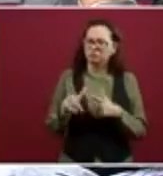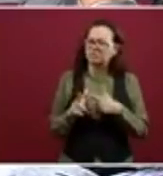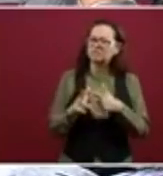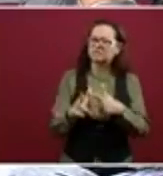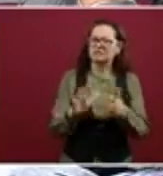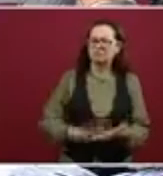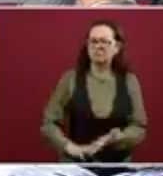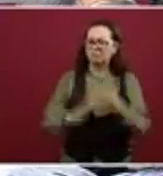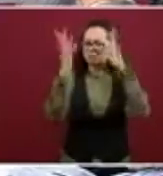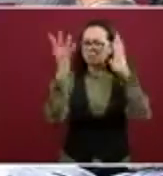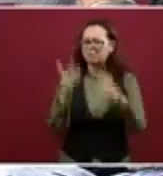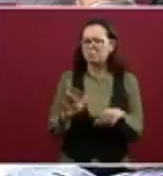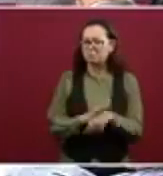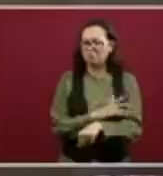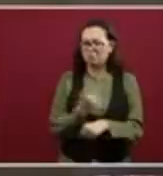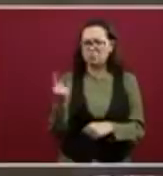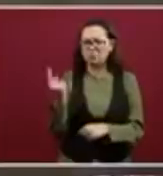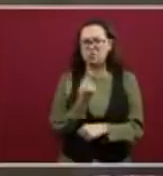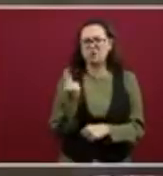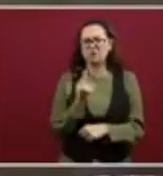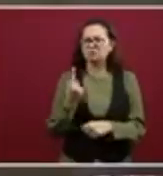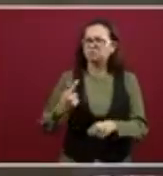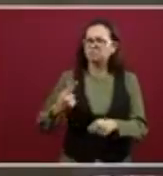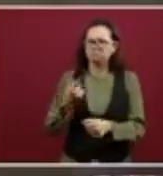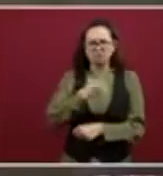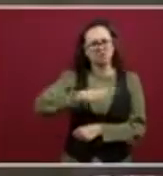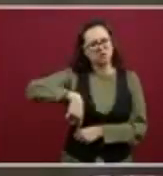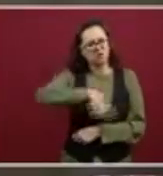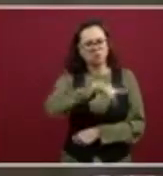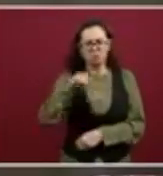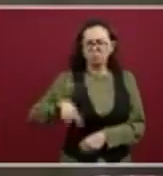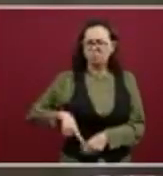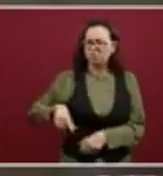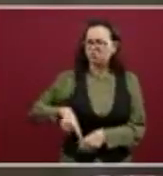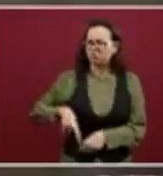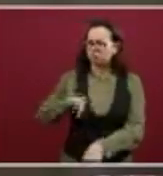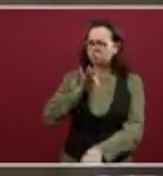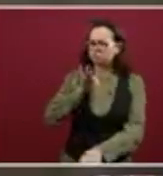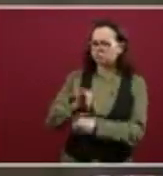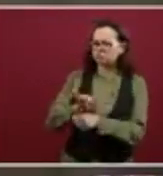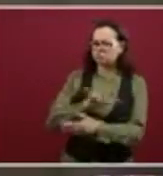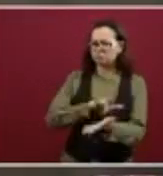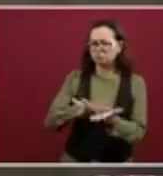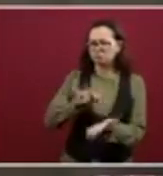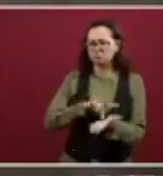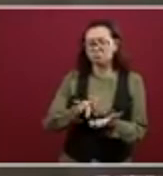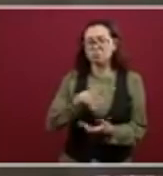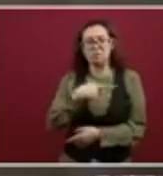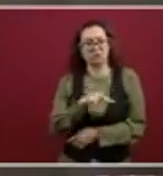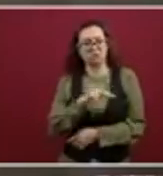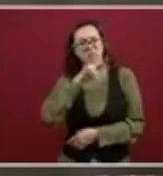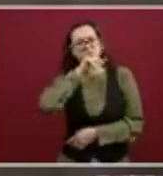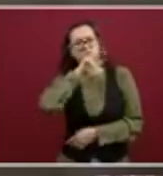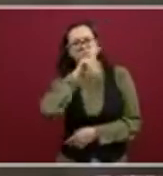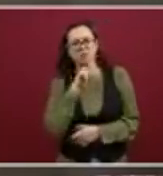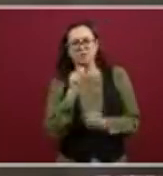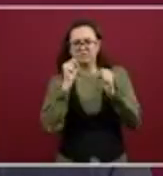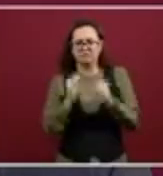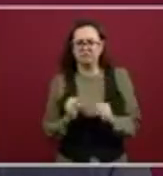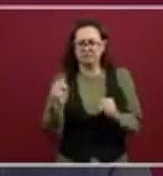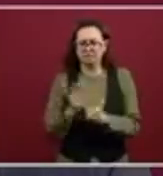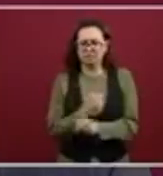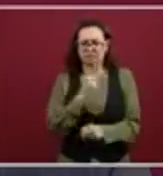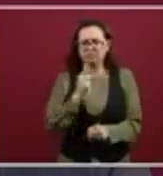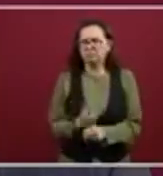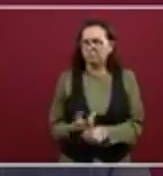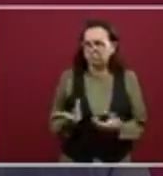alto aval a su gobierno y cuál sería la respuesta a estos mexicanos que están preocupados por la seguridad y que están esperando